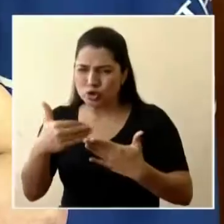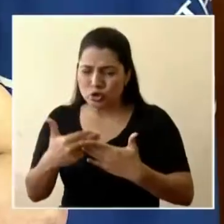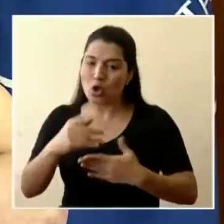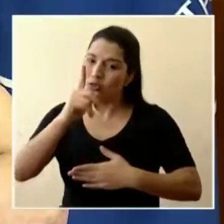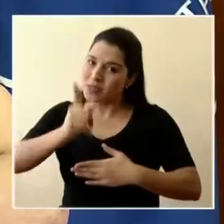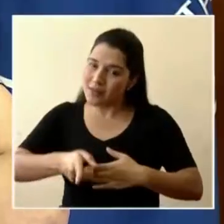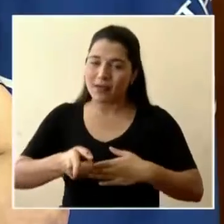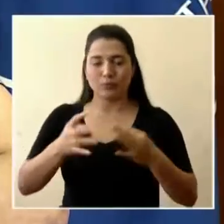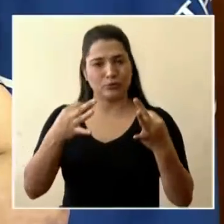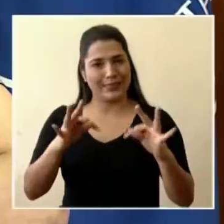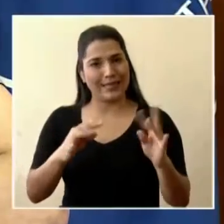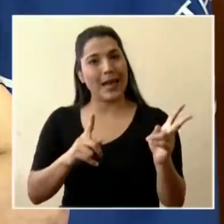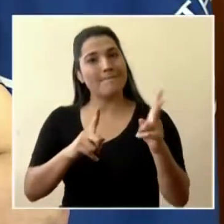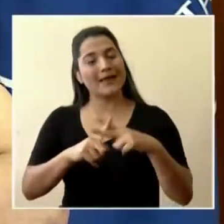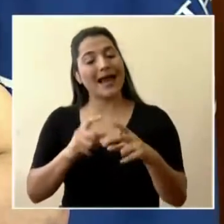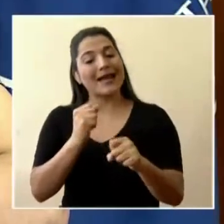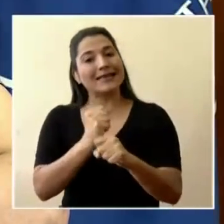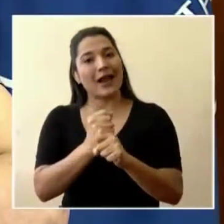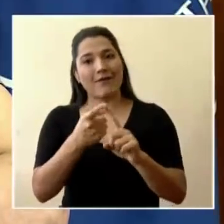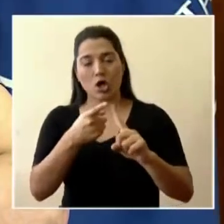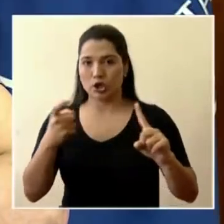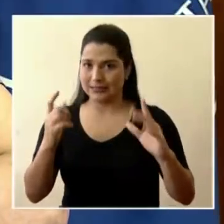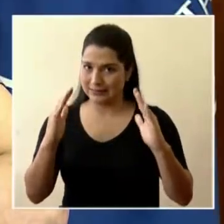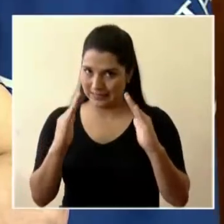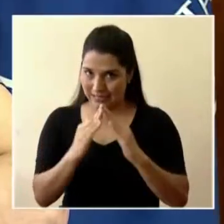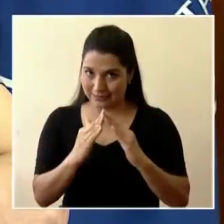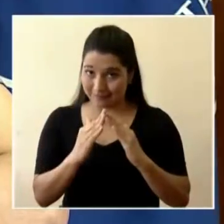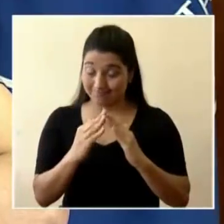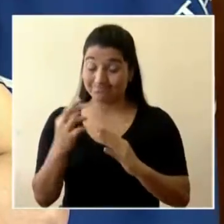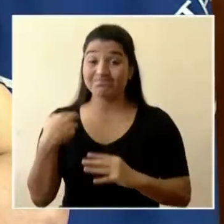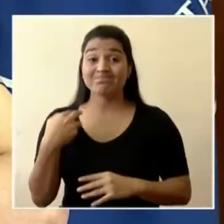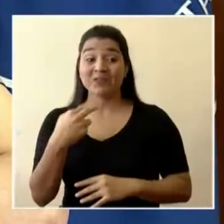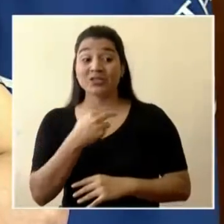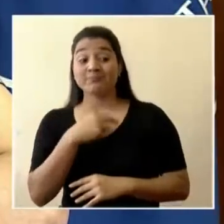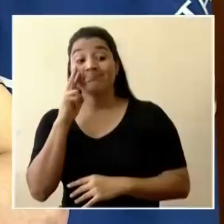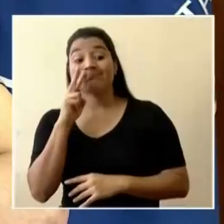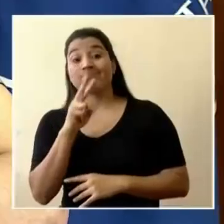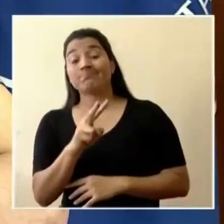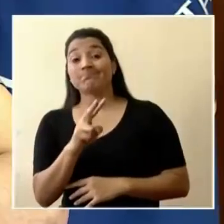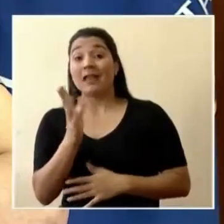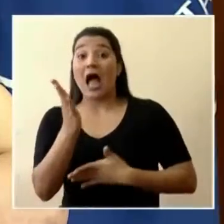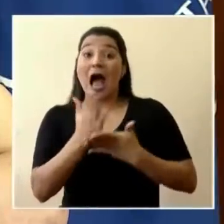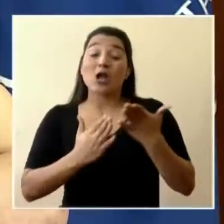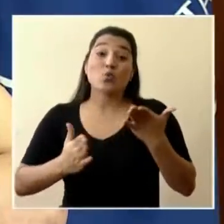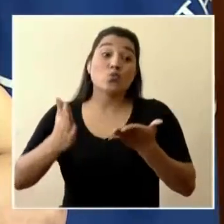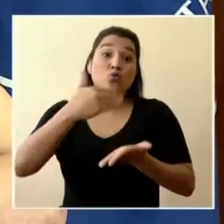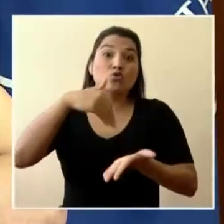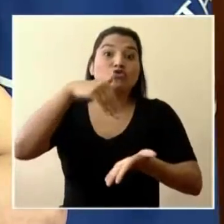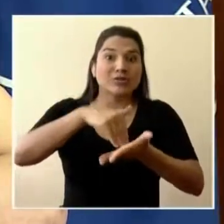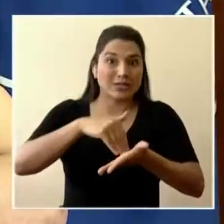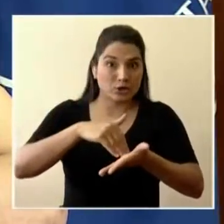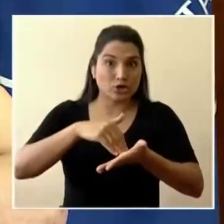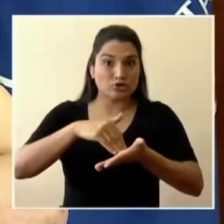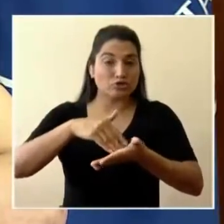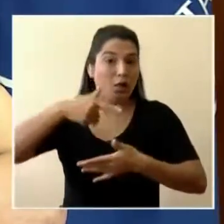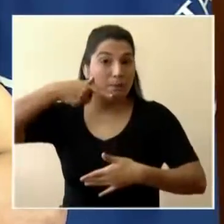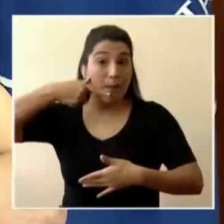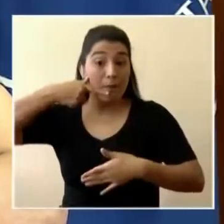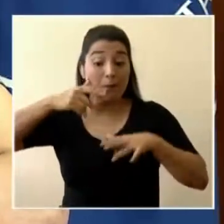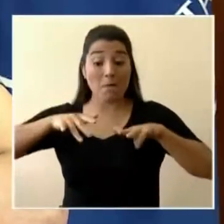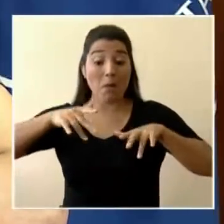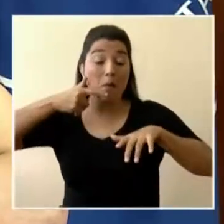teletrabajo. Hemos encontrado, lamentablemente, que en algunos centros de llamadas, call center, han